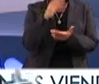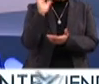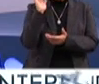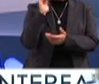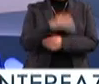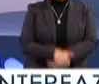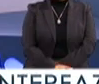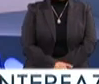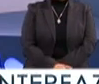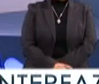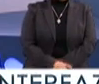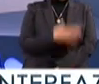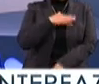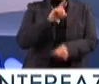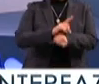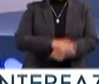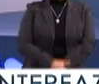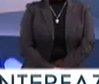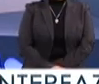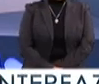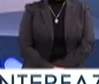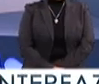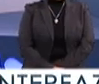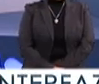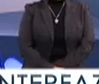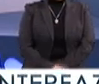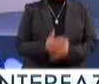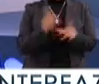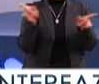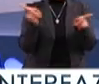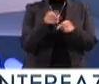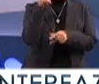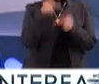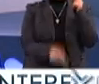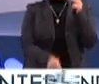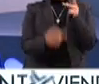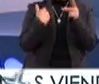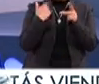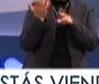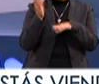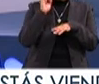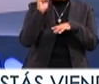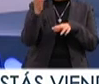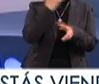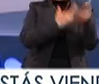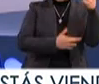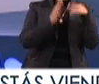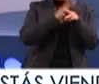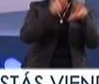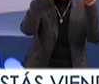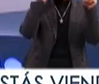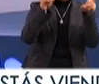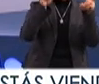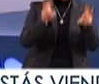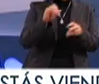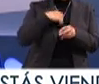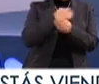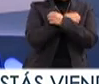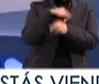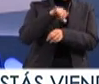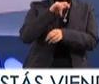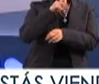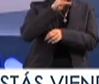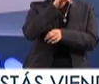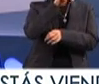luego hasta luego buen día pues vamos a hacer una breve pausa si te parece Omar y regresamos con más temas educativos